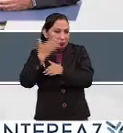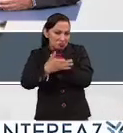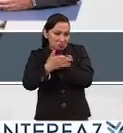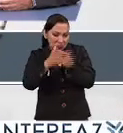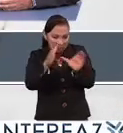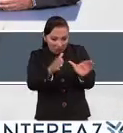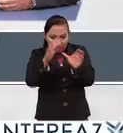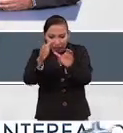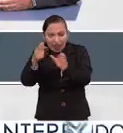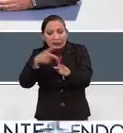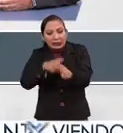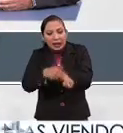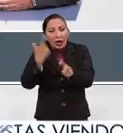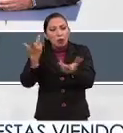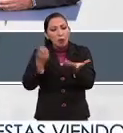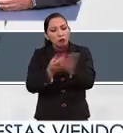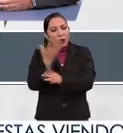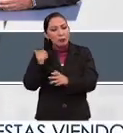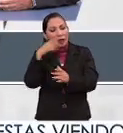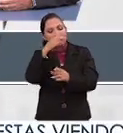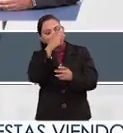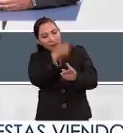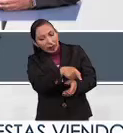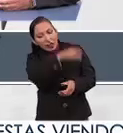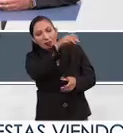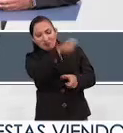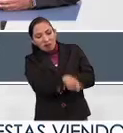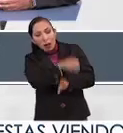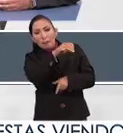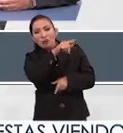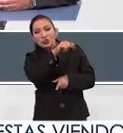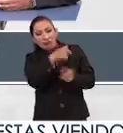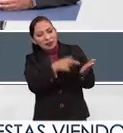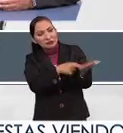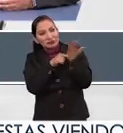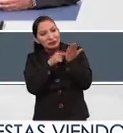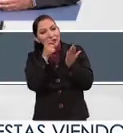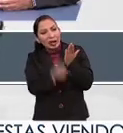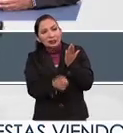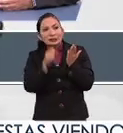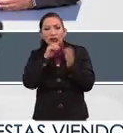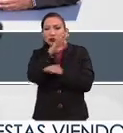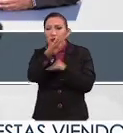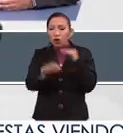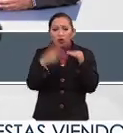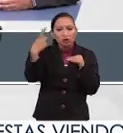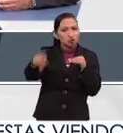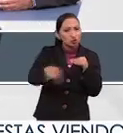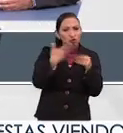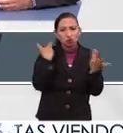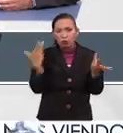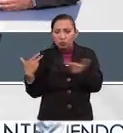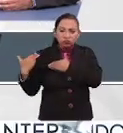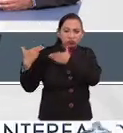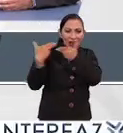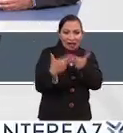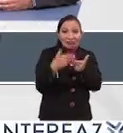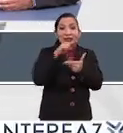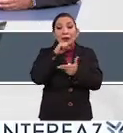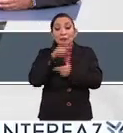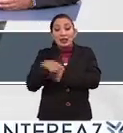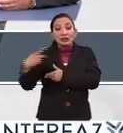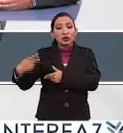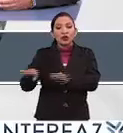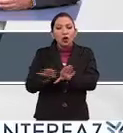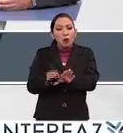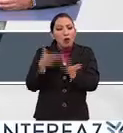temporales que mantengan actual a la figura de Monsiváis y que nos enseñen, pues, tanto todo su bagaje y su legado, pero al mismo